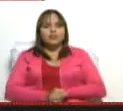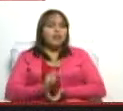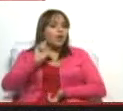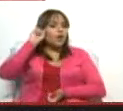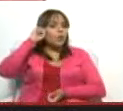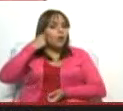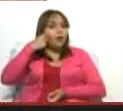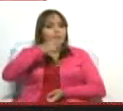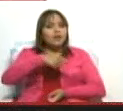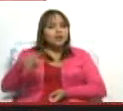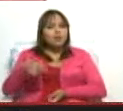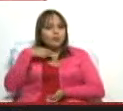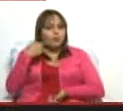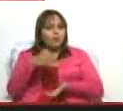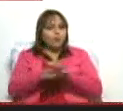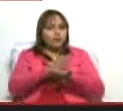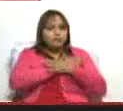patria.